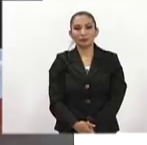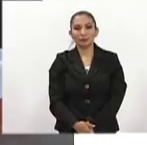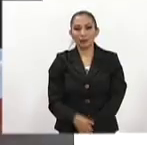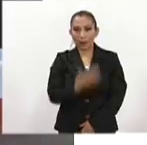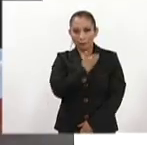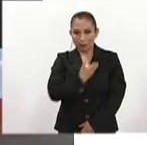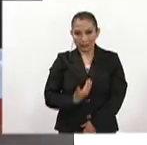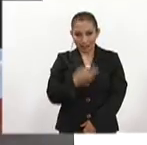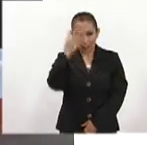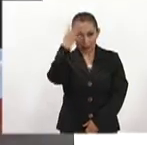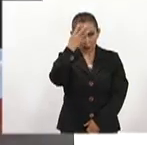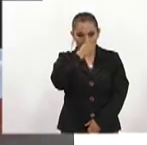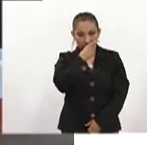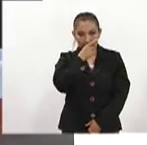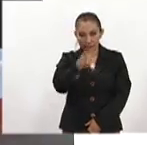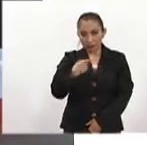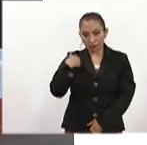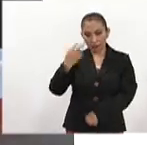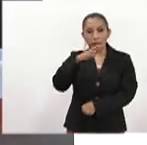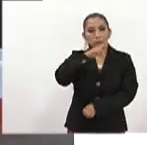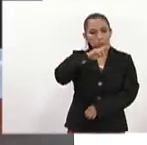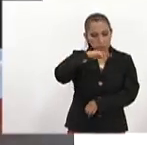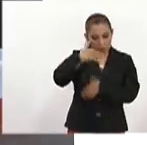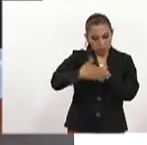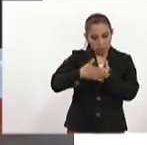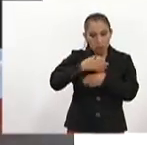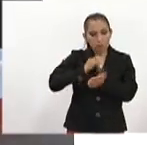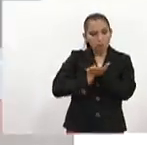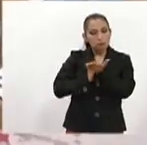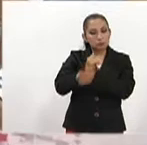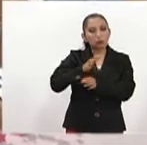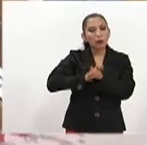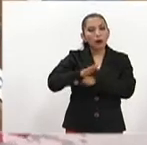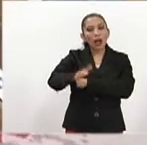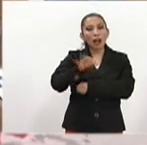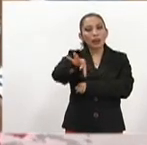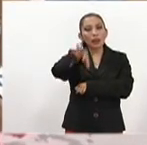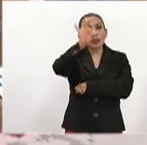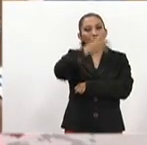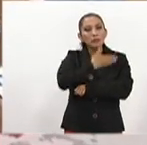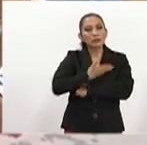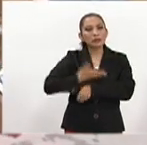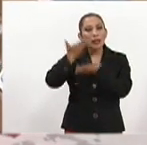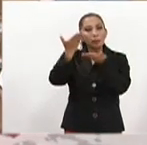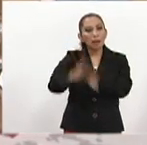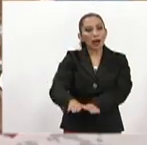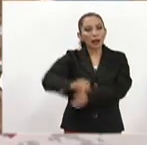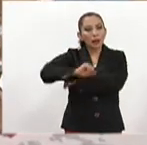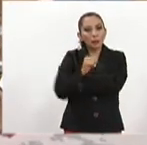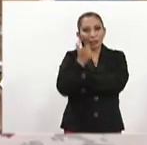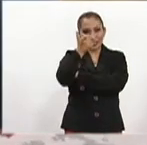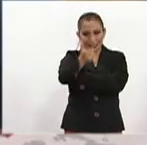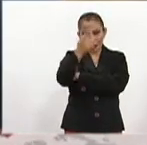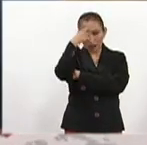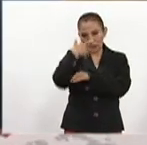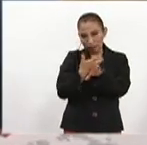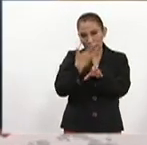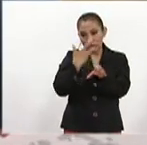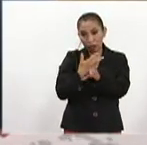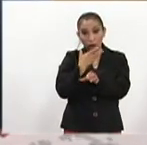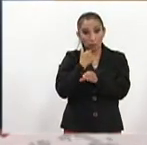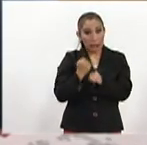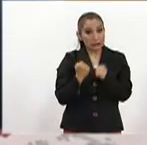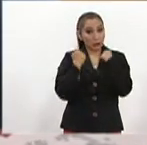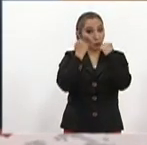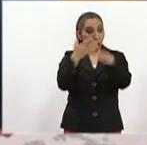También el presidente Donald Trump dijo que en breve anunciará su decisión sobre el próximo presidente del Banco de la Reserva Federal. Sería uno de los hombres más